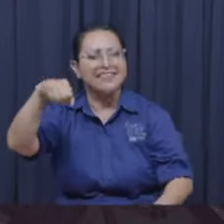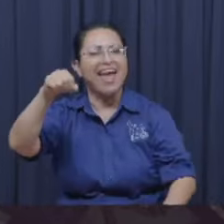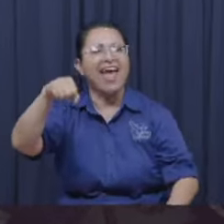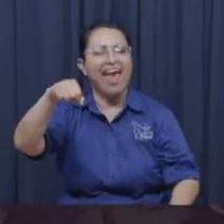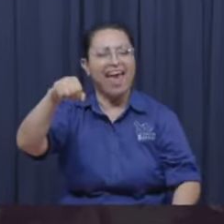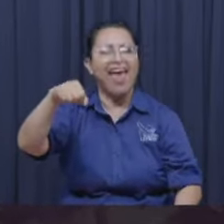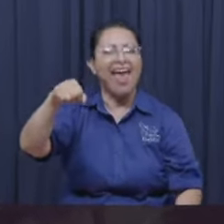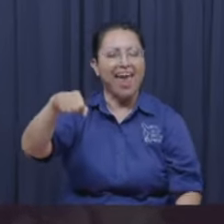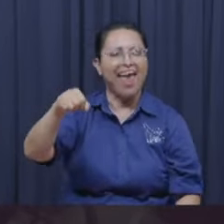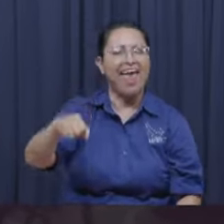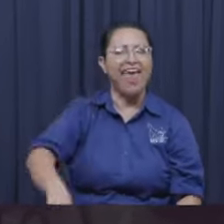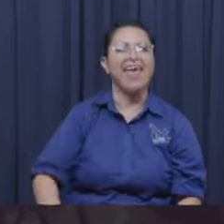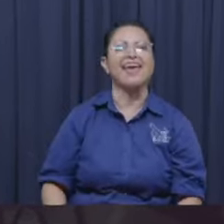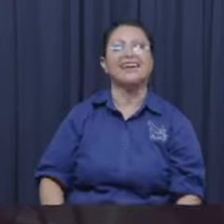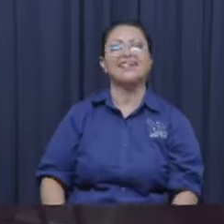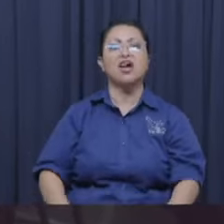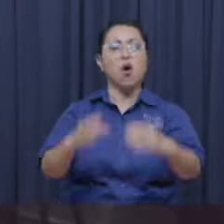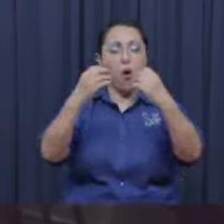Se acerca.